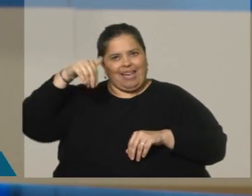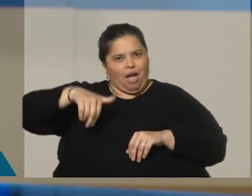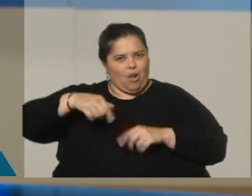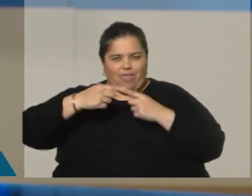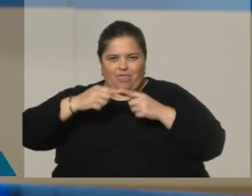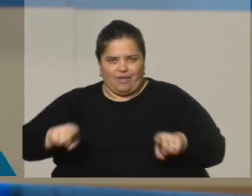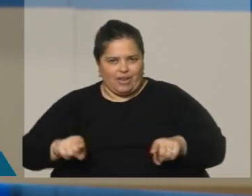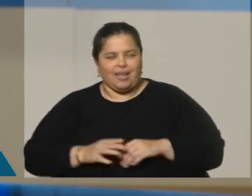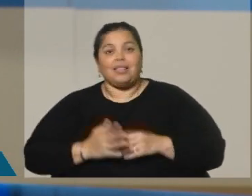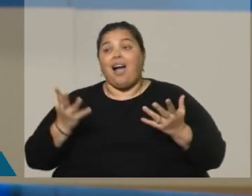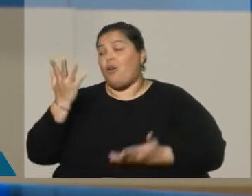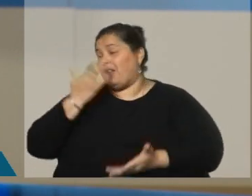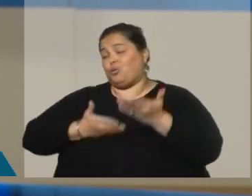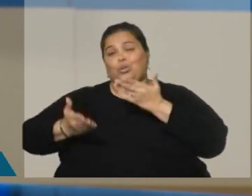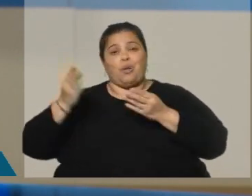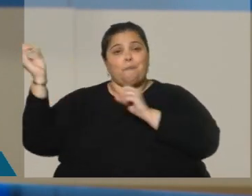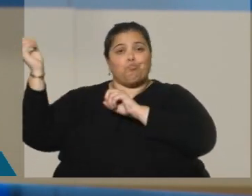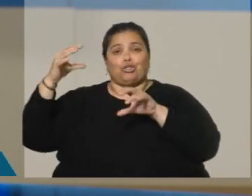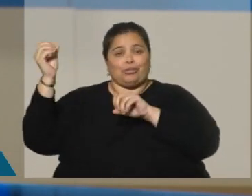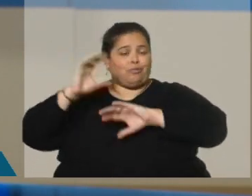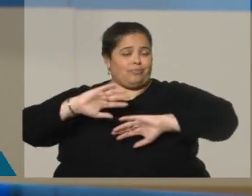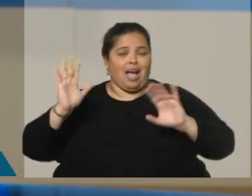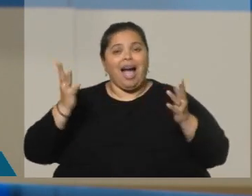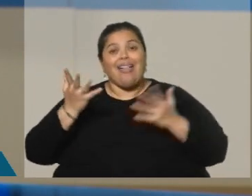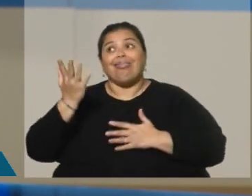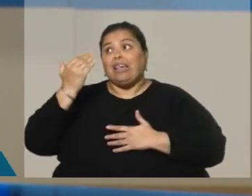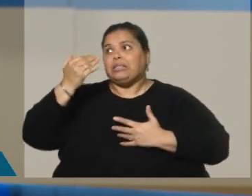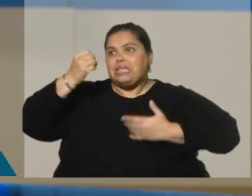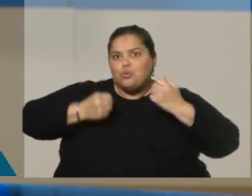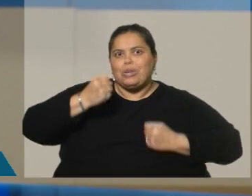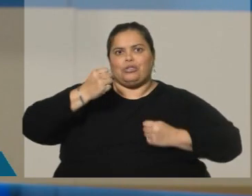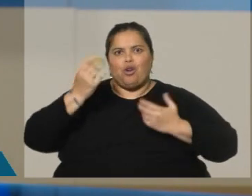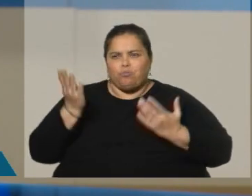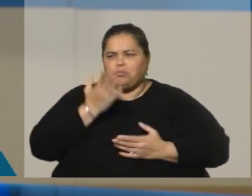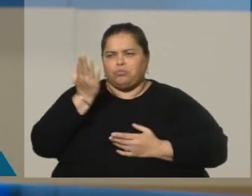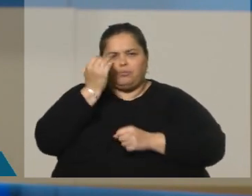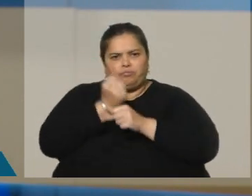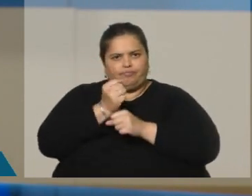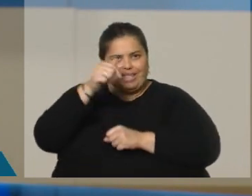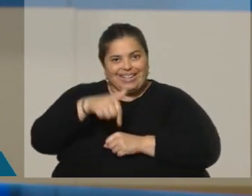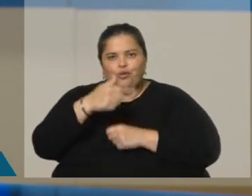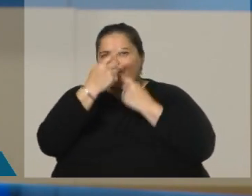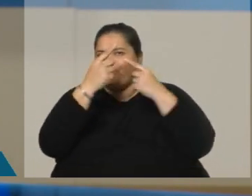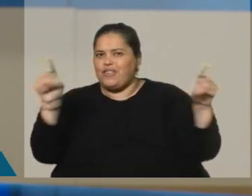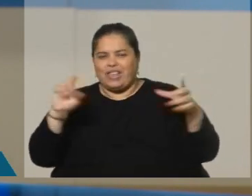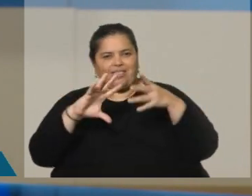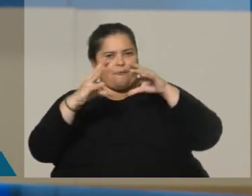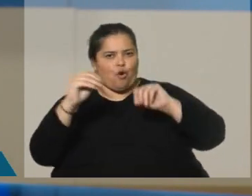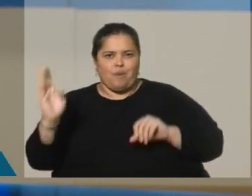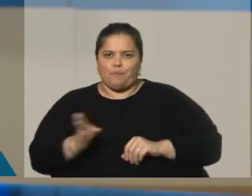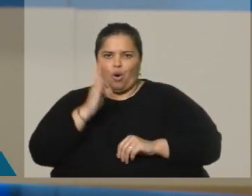por sustitución de importaciones y confiar en la industrialización como la llave de ese modelo tenía otro organigrama productivo